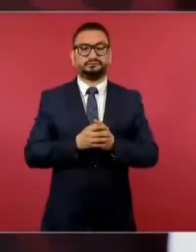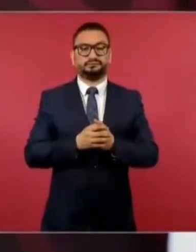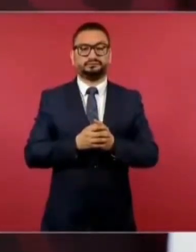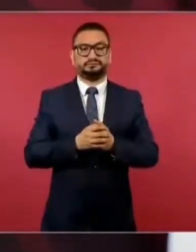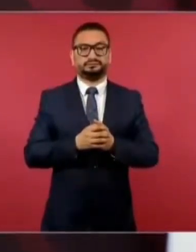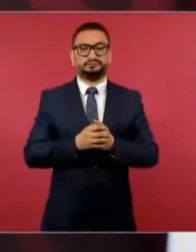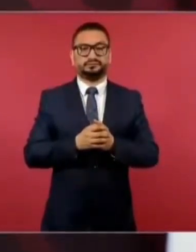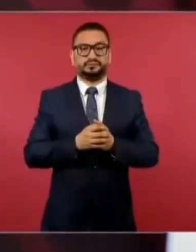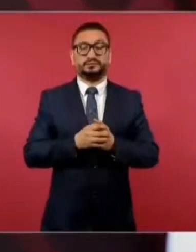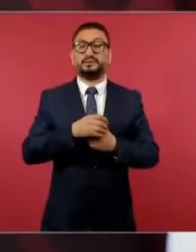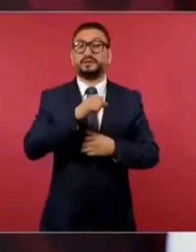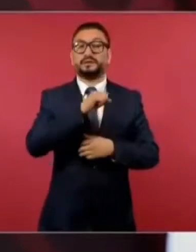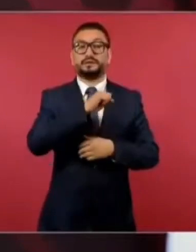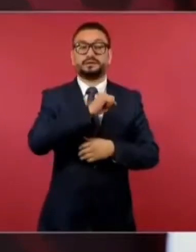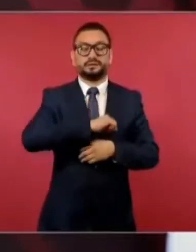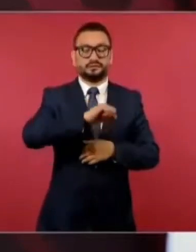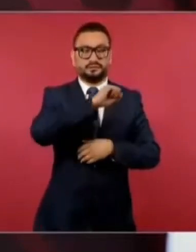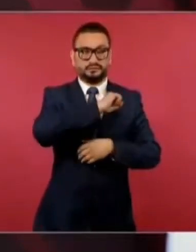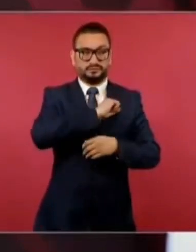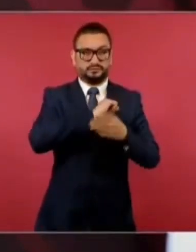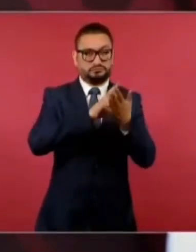la salud como un derecho